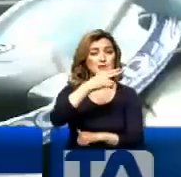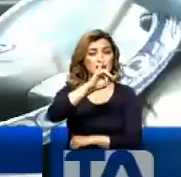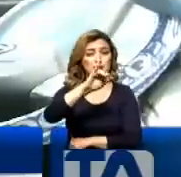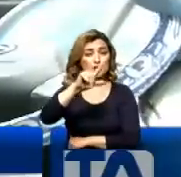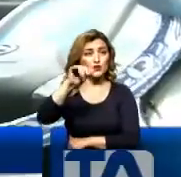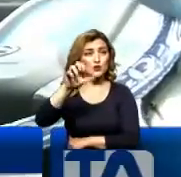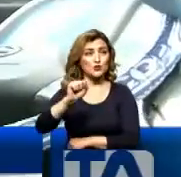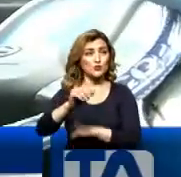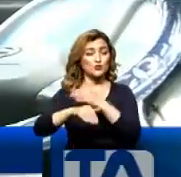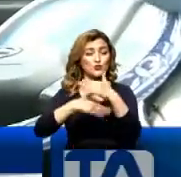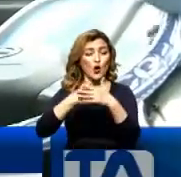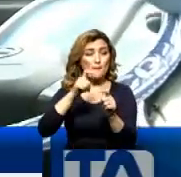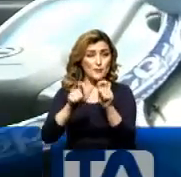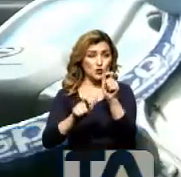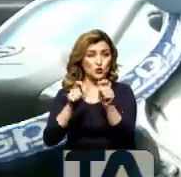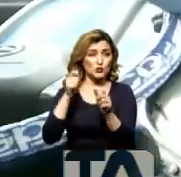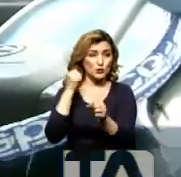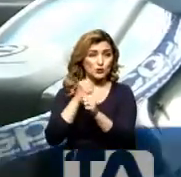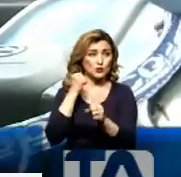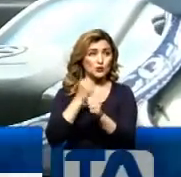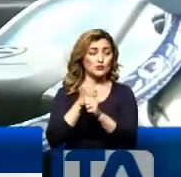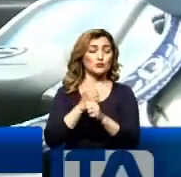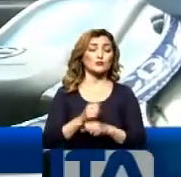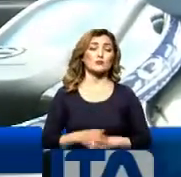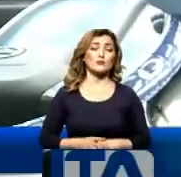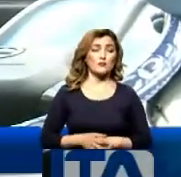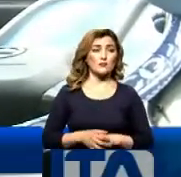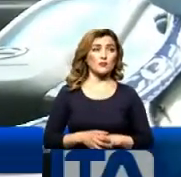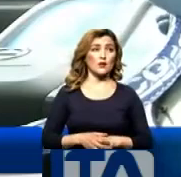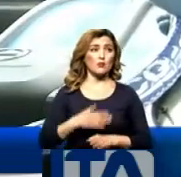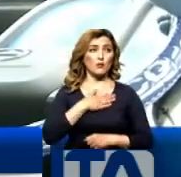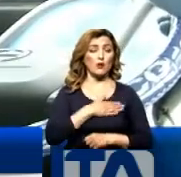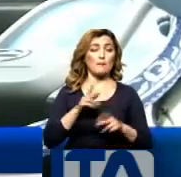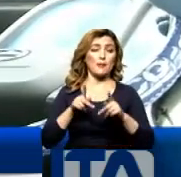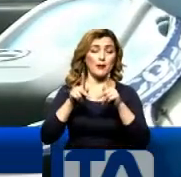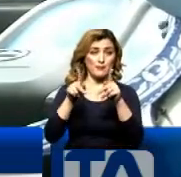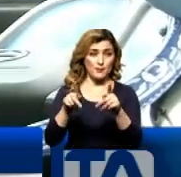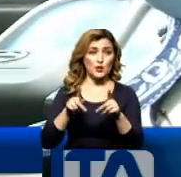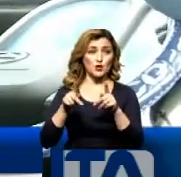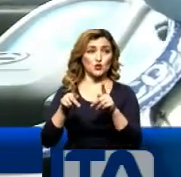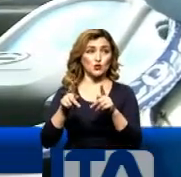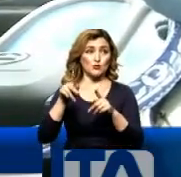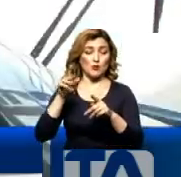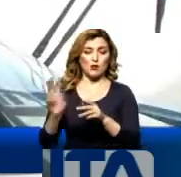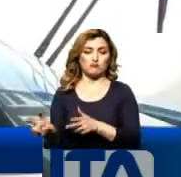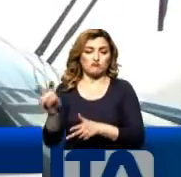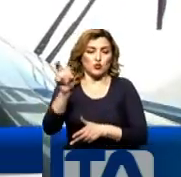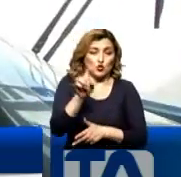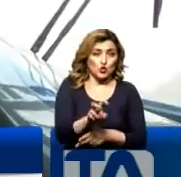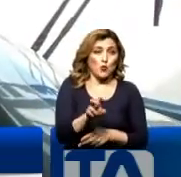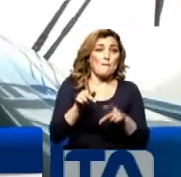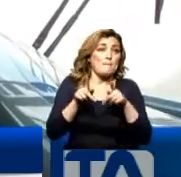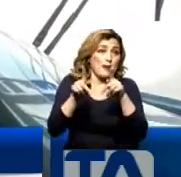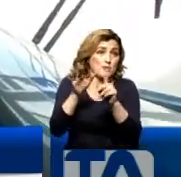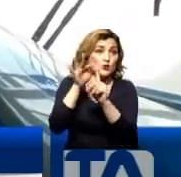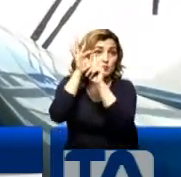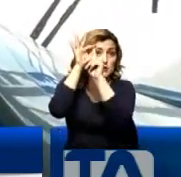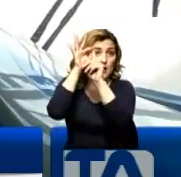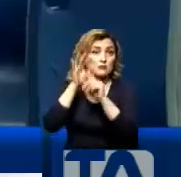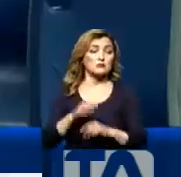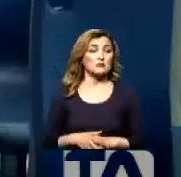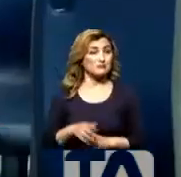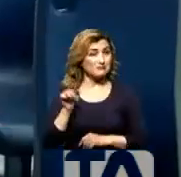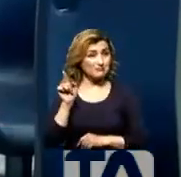A todas las personas que están trabajando y están laborando, que tengan el salvoconducto para poder transportarse. Marcelo explica que las